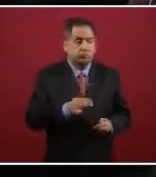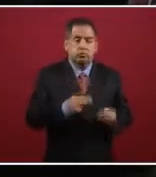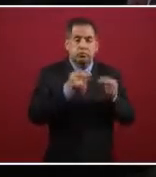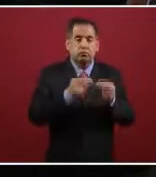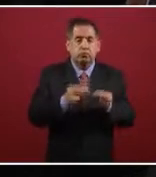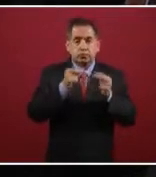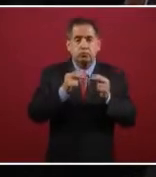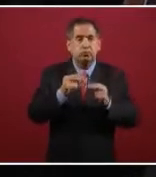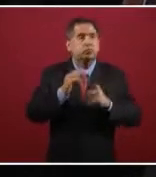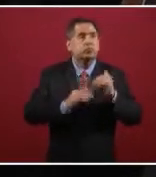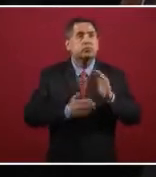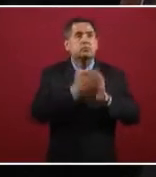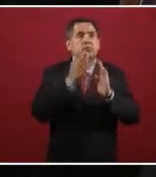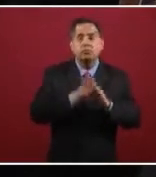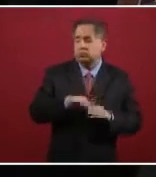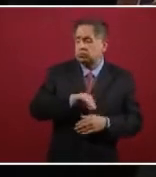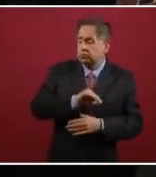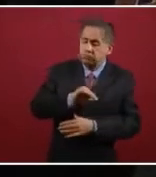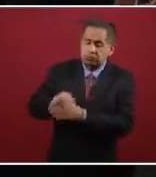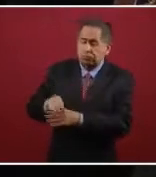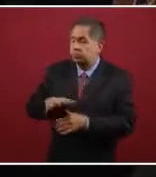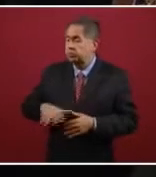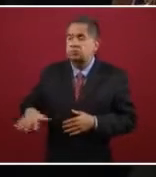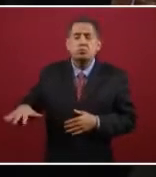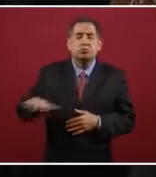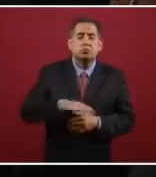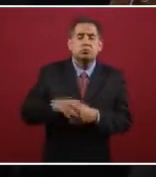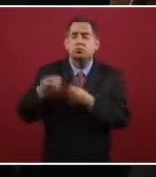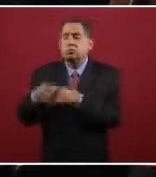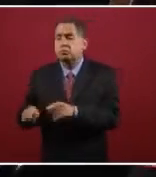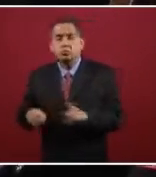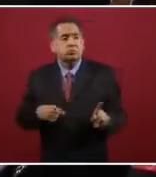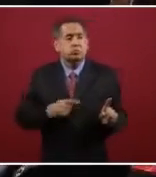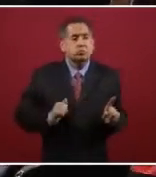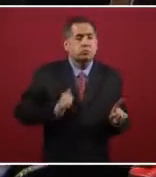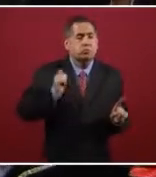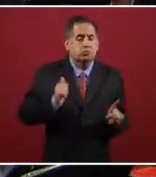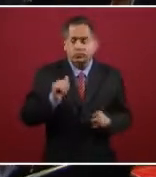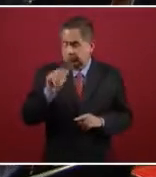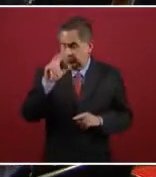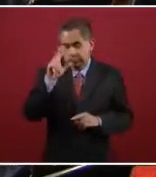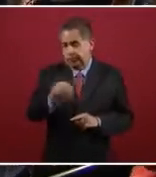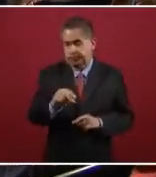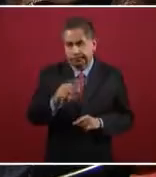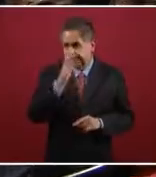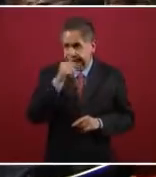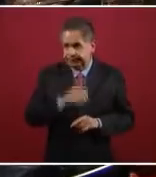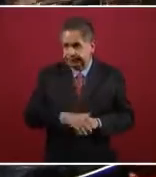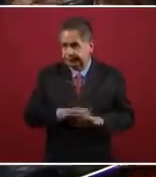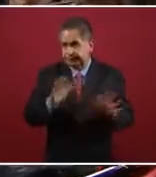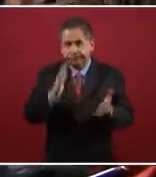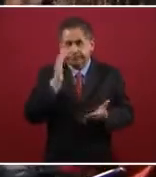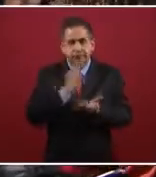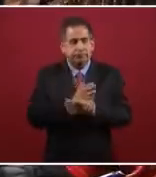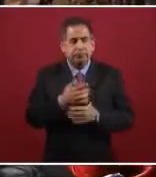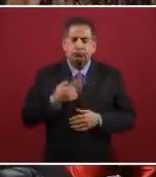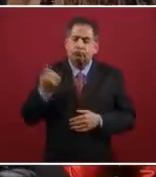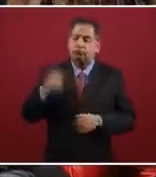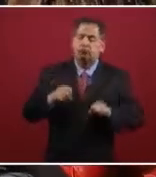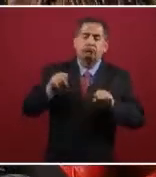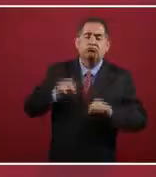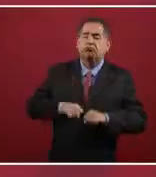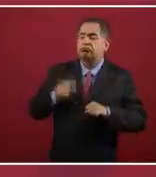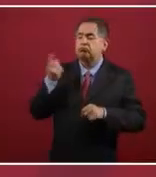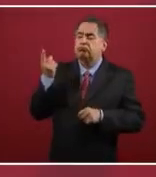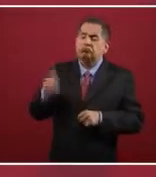encima del interés general que tienes qué y terminar con la anarquía tiene que haber